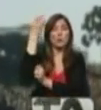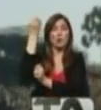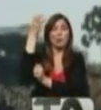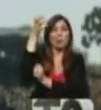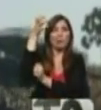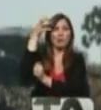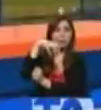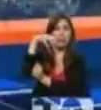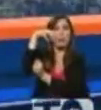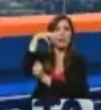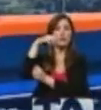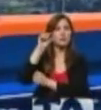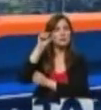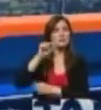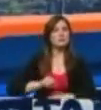a punto de caerse.